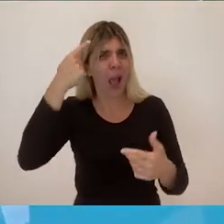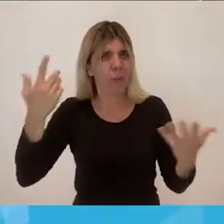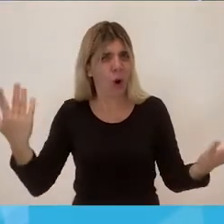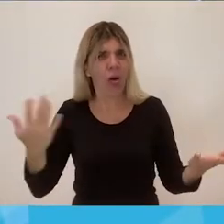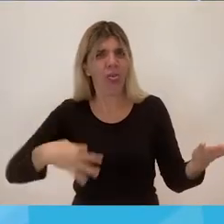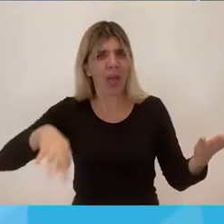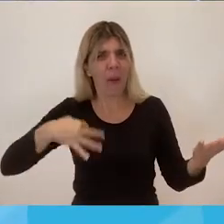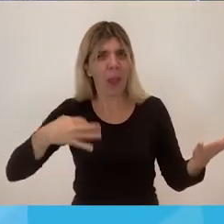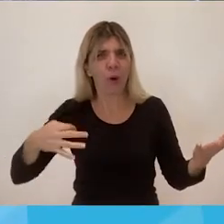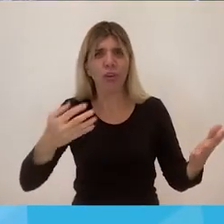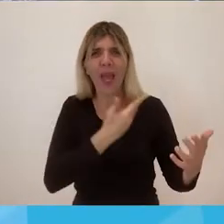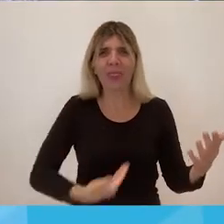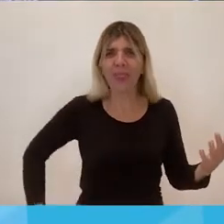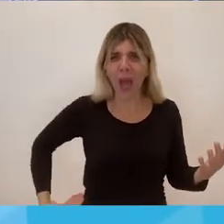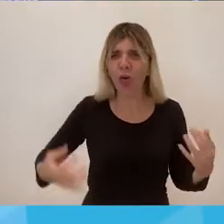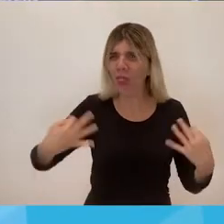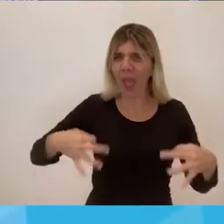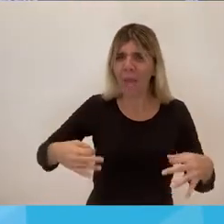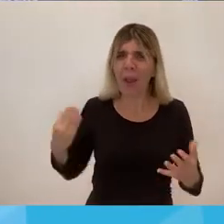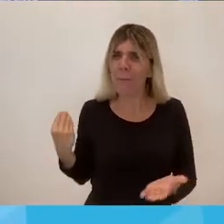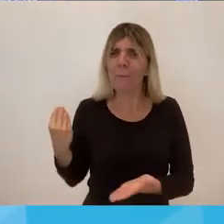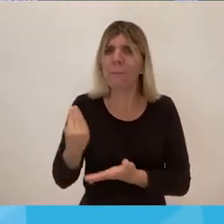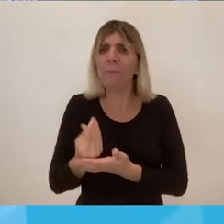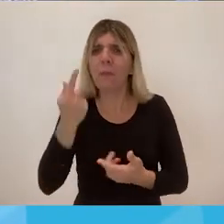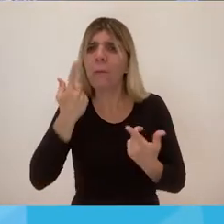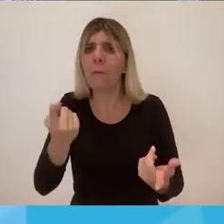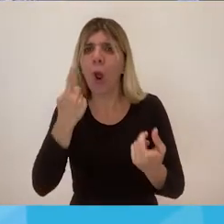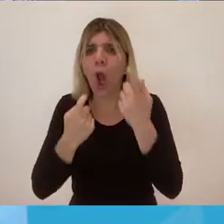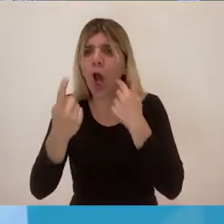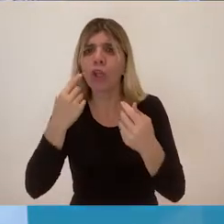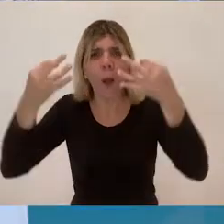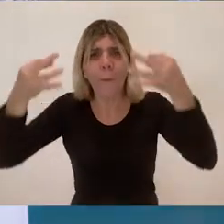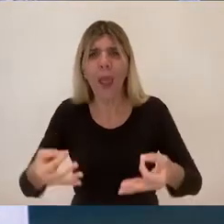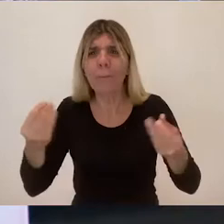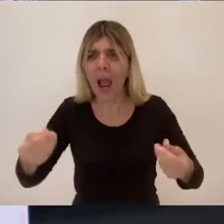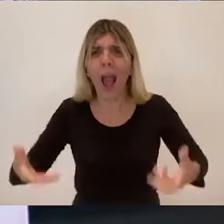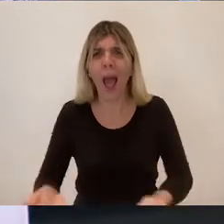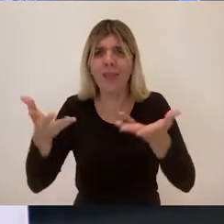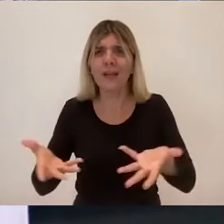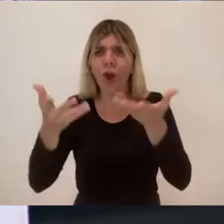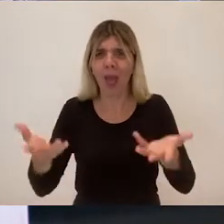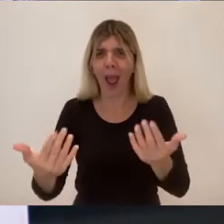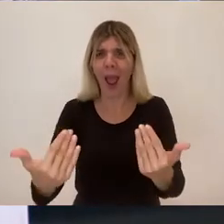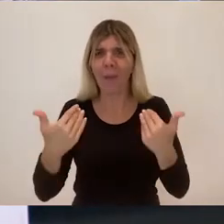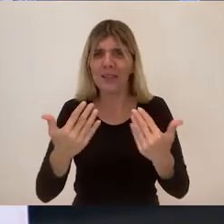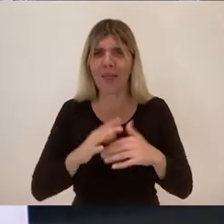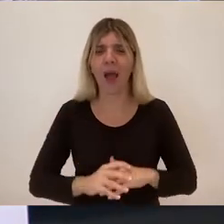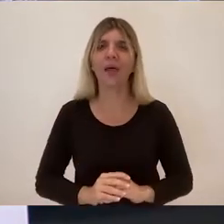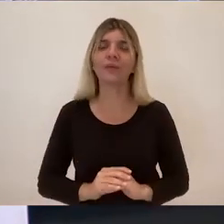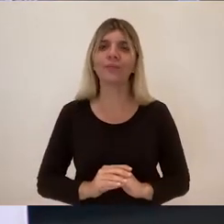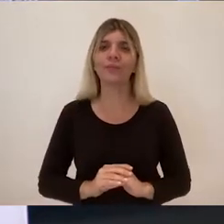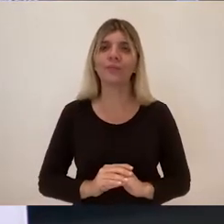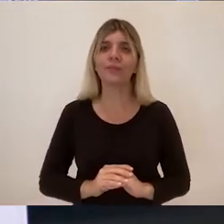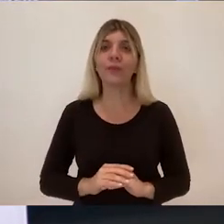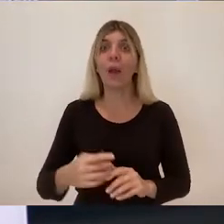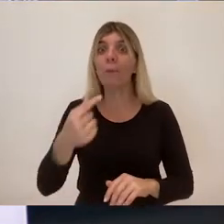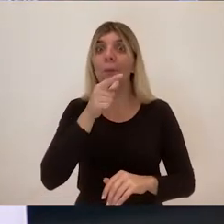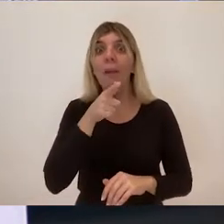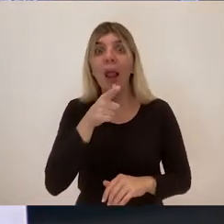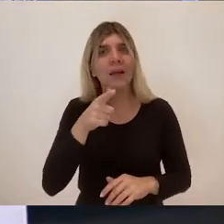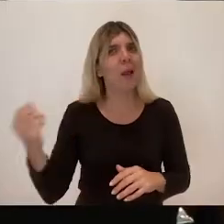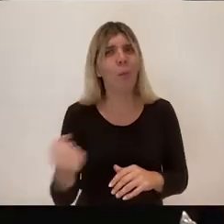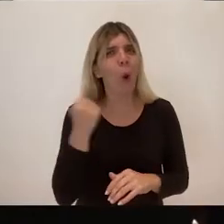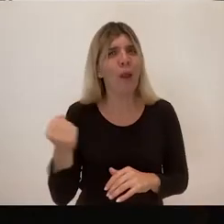¿no? Sí creemos en un Estado presente que genere las posibilidades para todos, para desarrollar nuestras